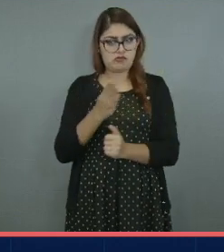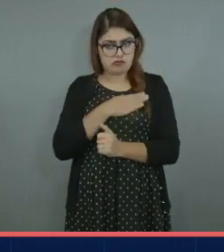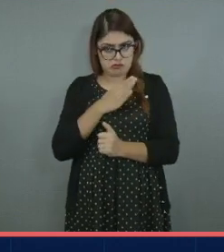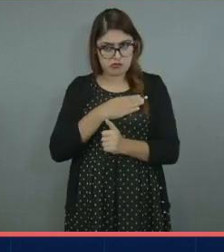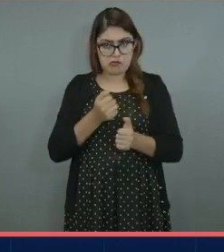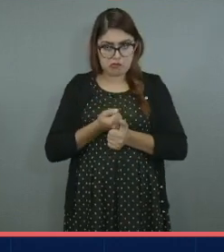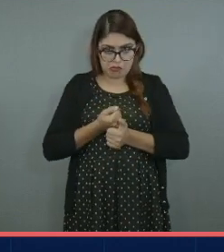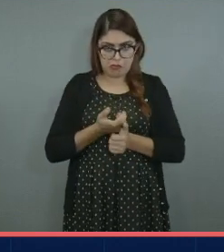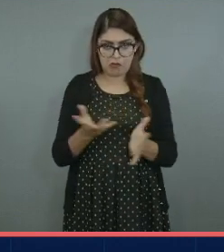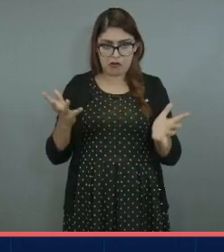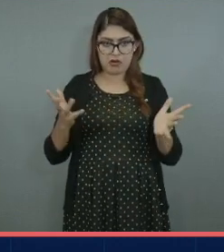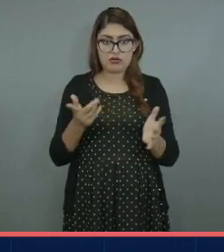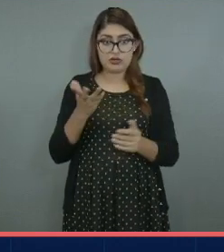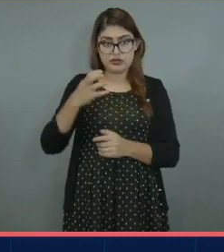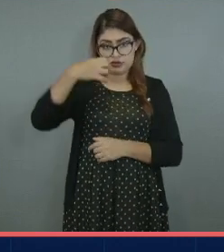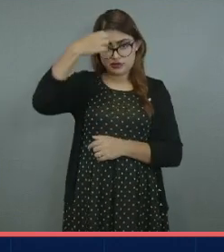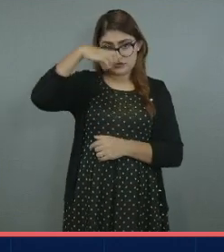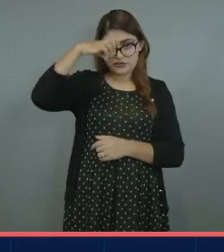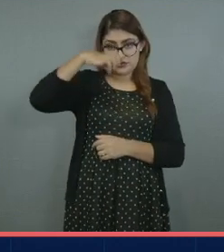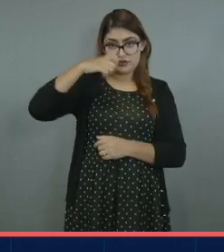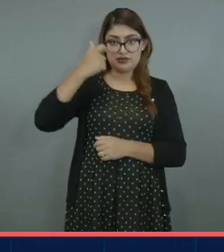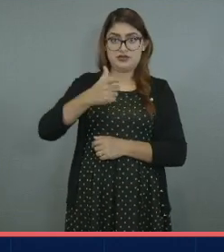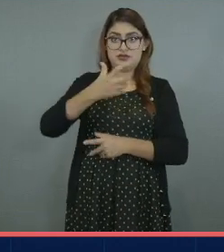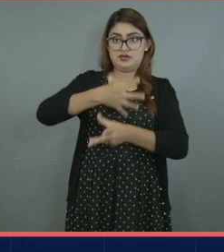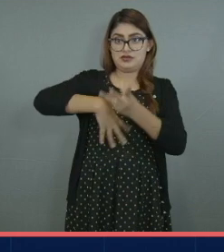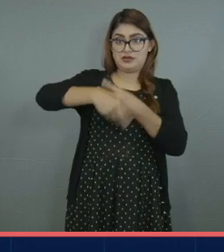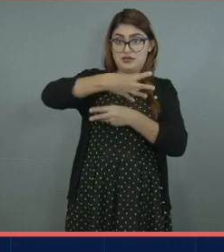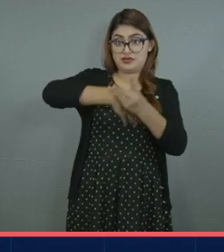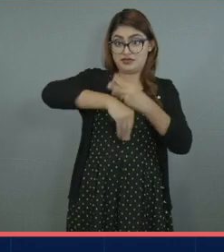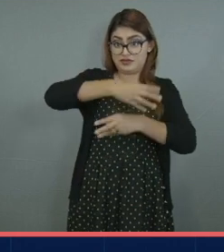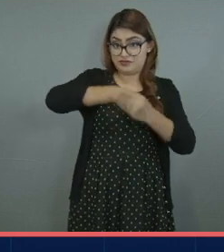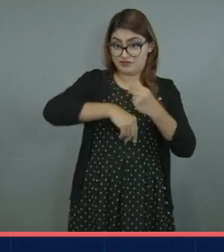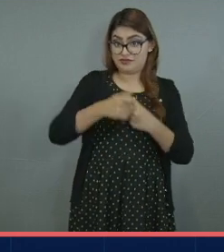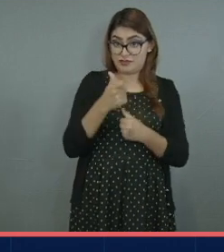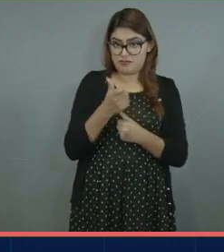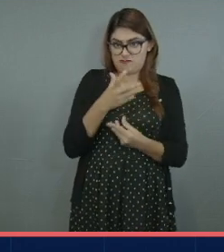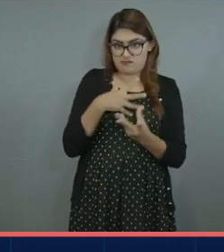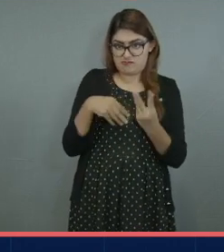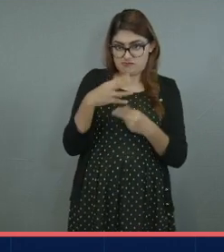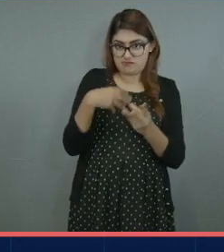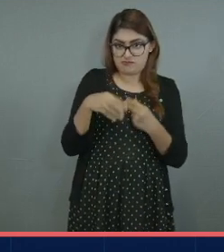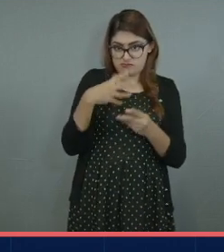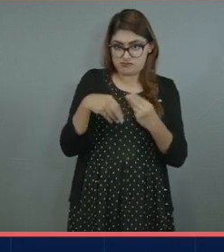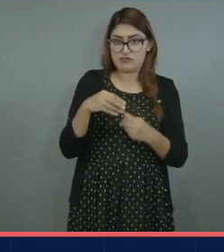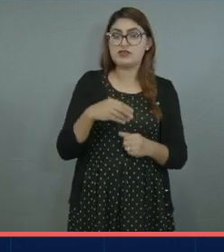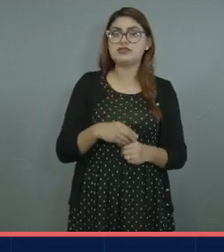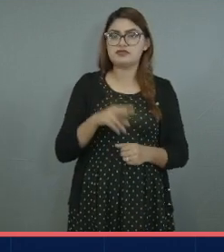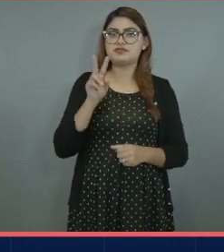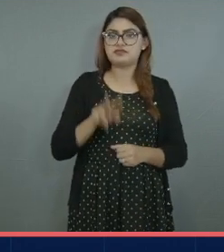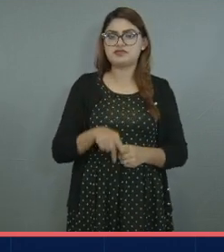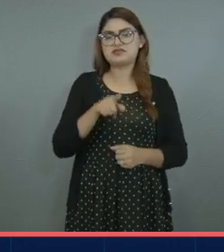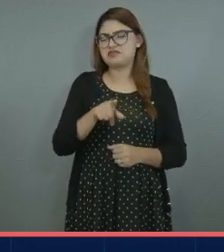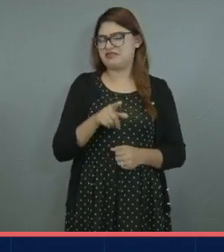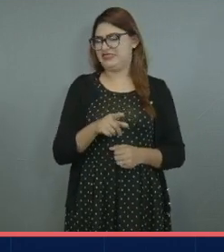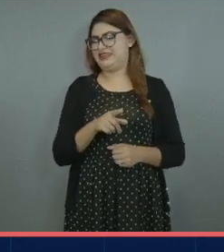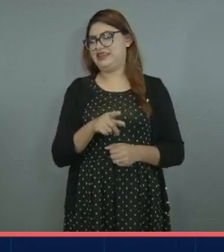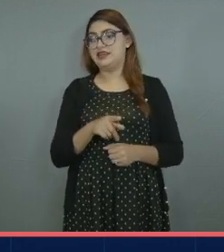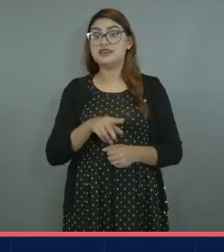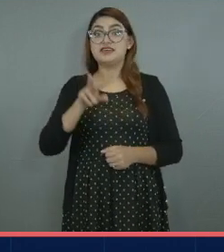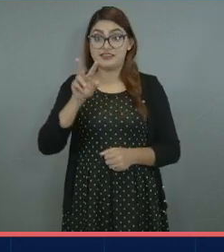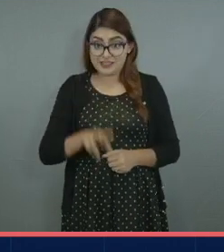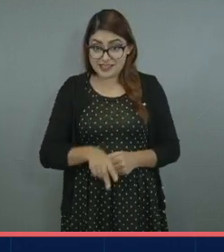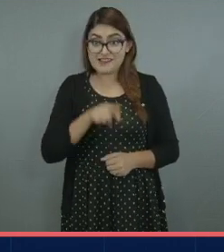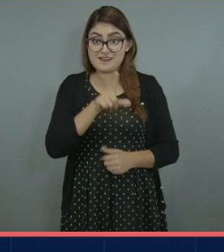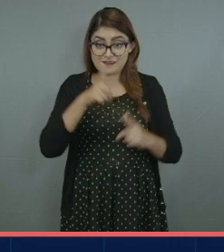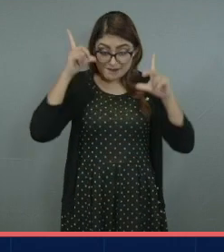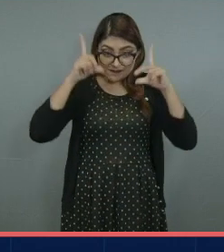ojo, expertos en inversiones. Sí, aunque tú no lo creas, esos duendecitos